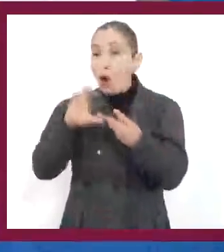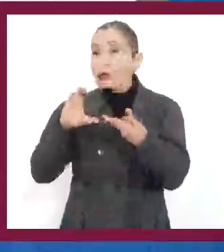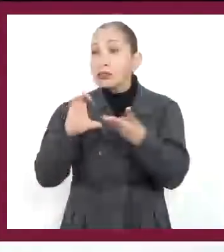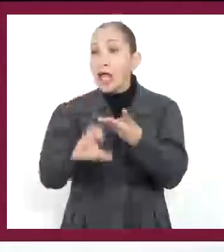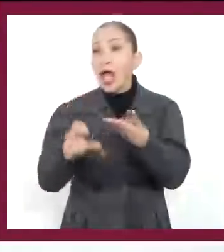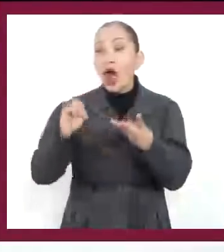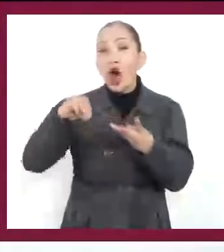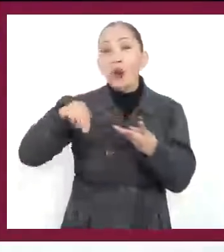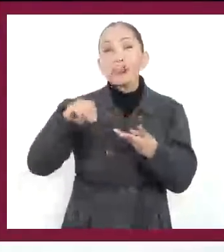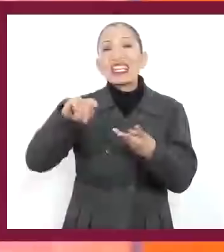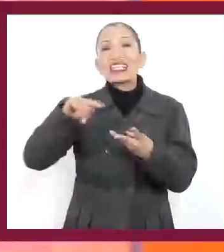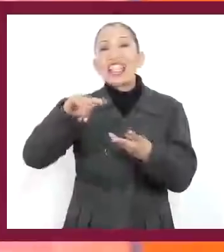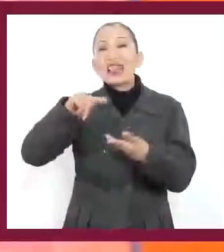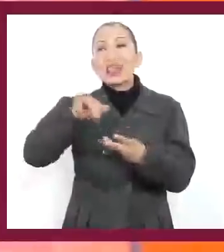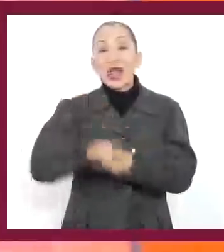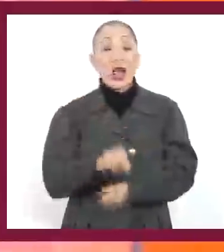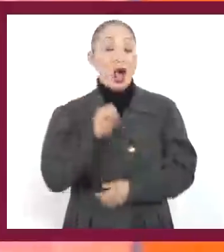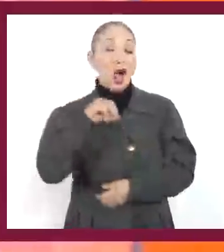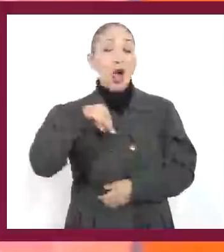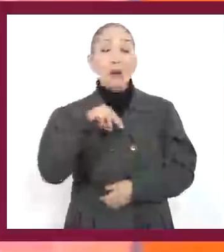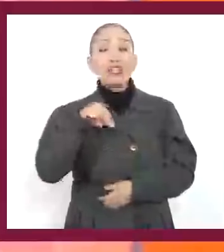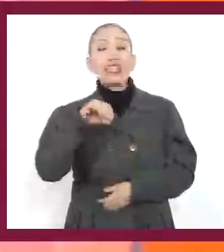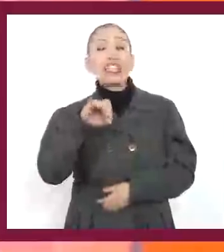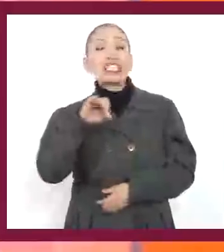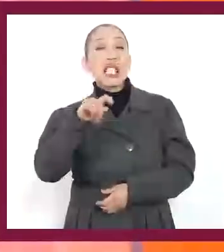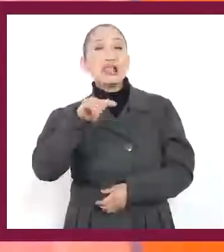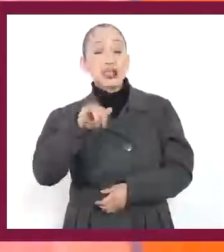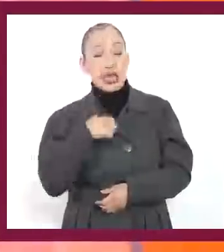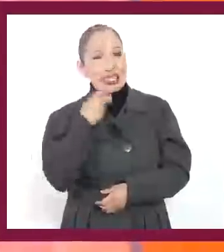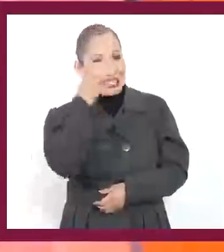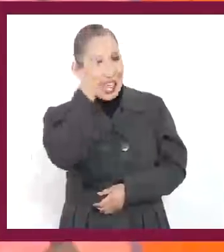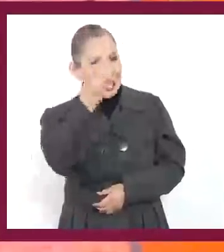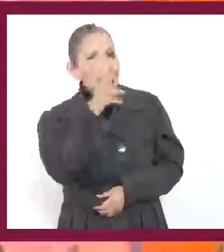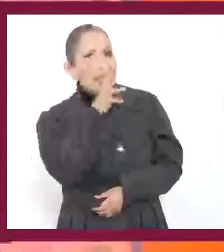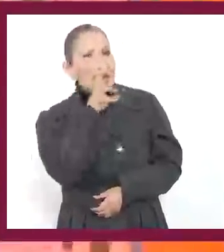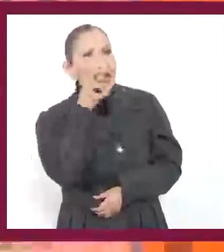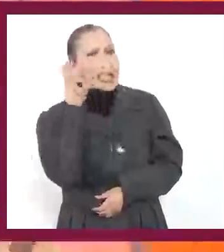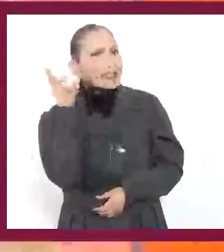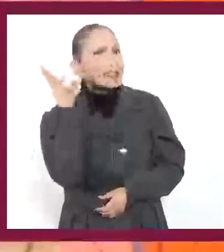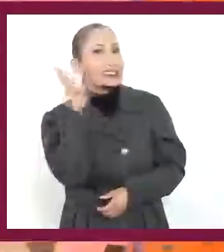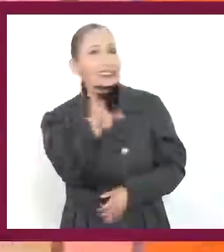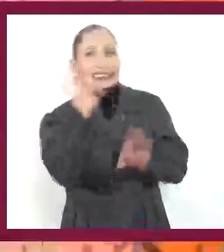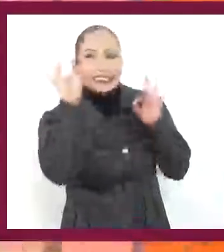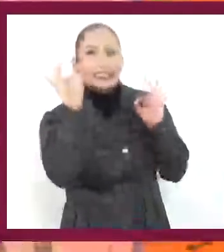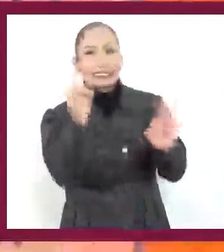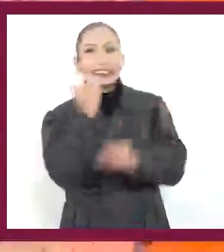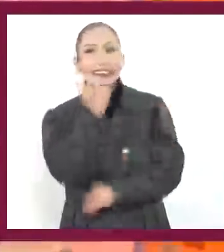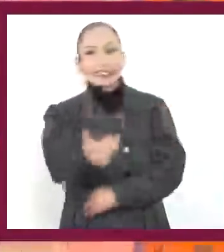C. Omnisciente. Omnisciente. Esa respuesta es